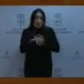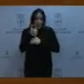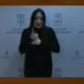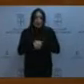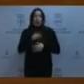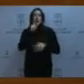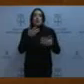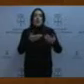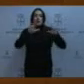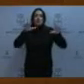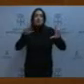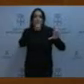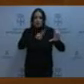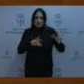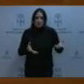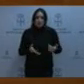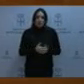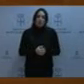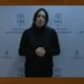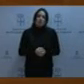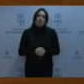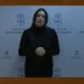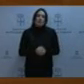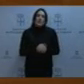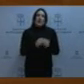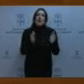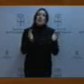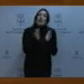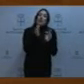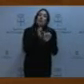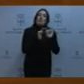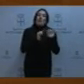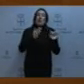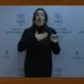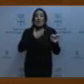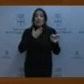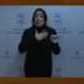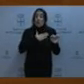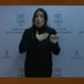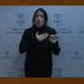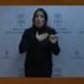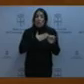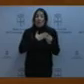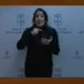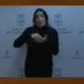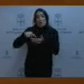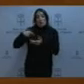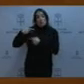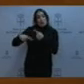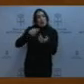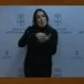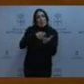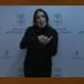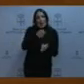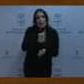Twitter. Los pequeños y medianos patrimonios no van a pagar por sucesiones, pero no